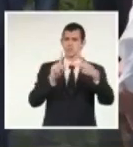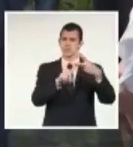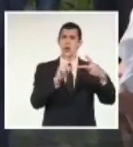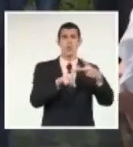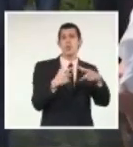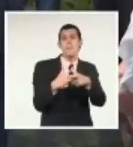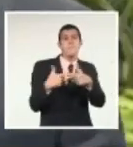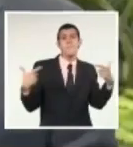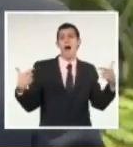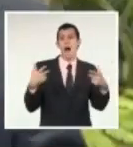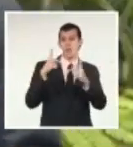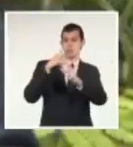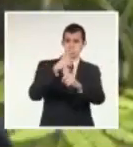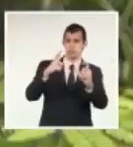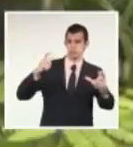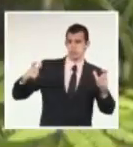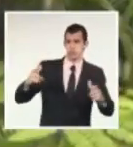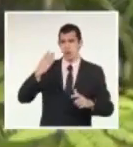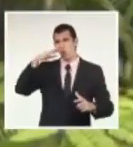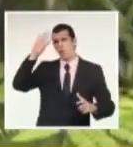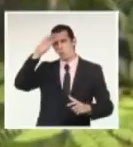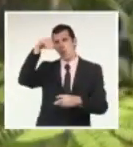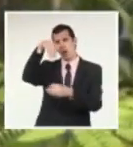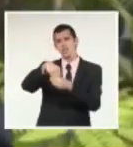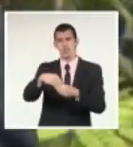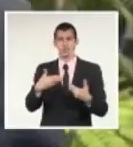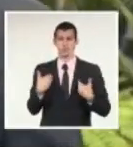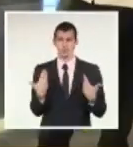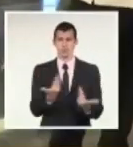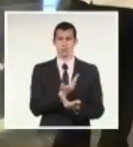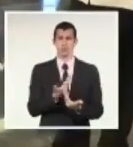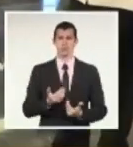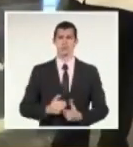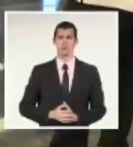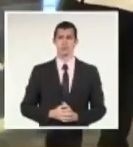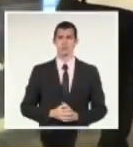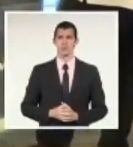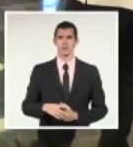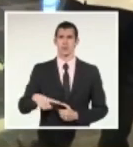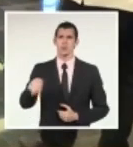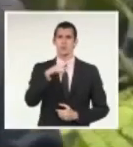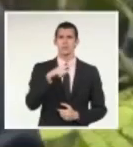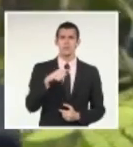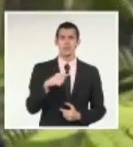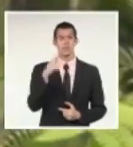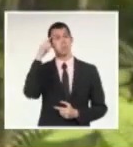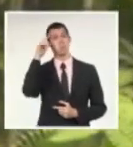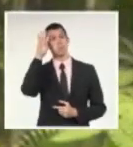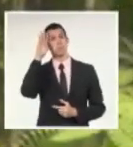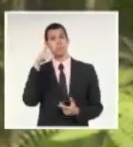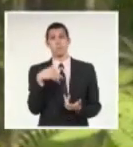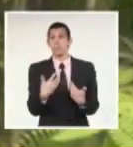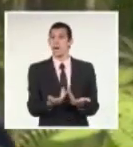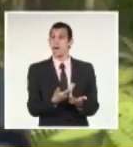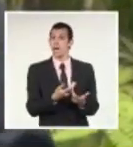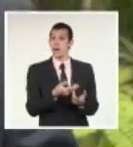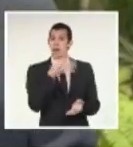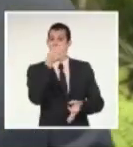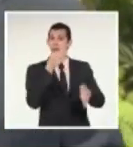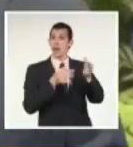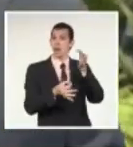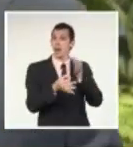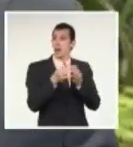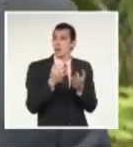suministrado por habitantes. Y ustedes se pueden preguntar, ¿y para qué este me nos está contando esta historia? Se las estoy contando por una idea fundamental que quiero ir banal.